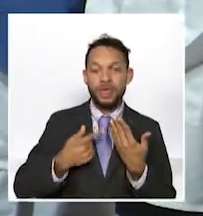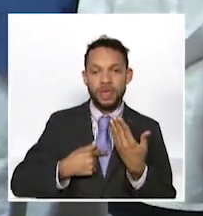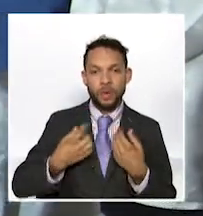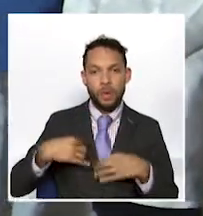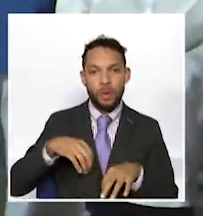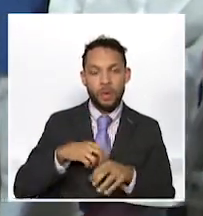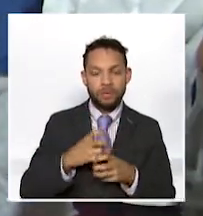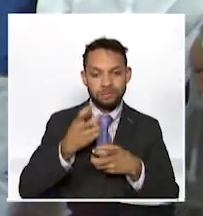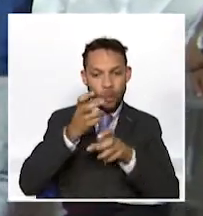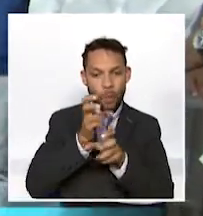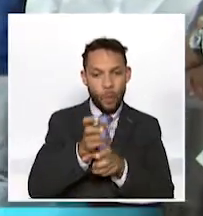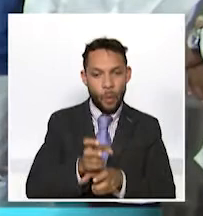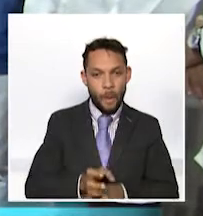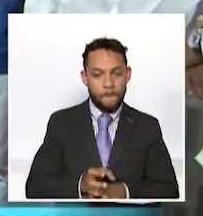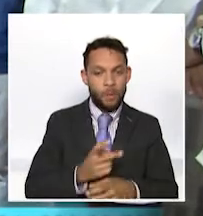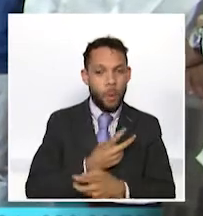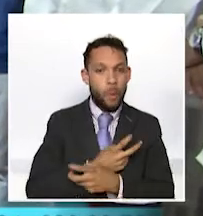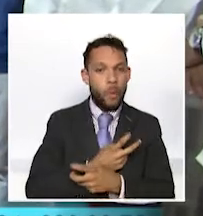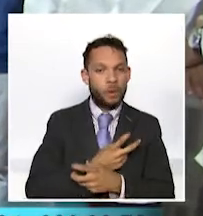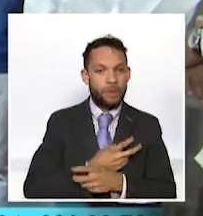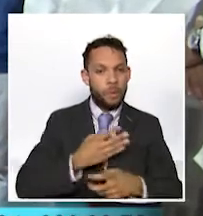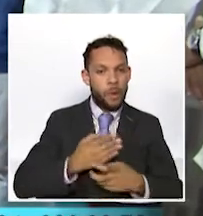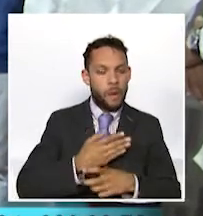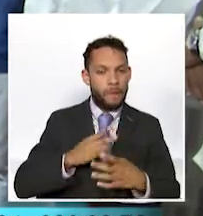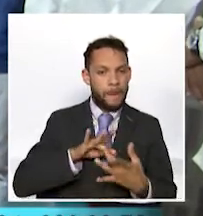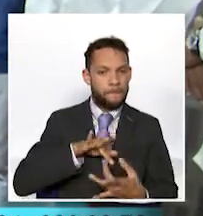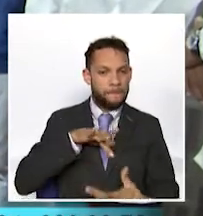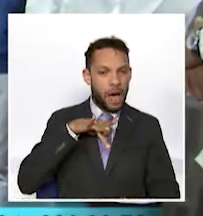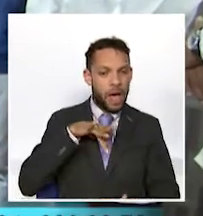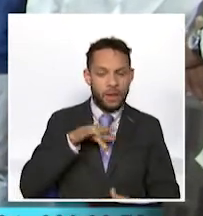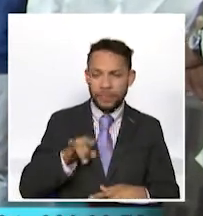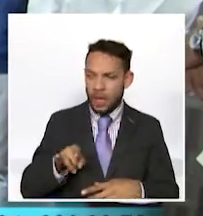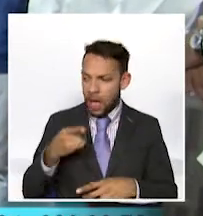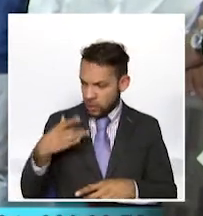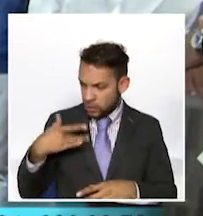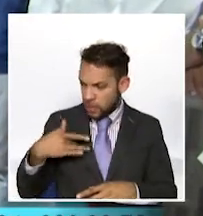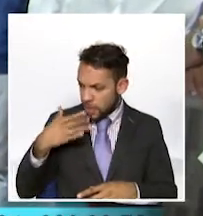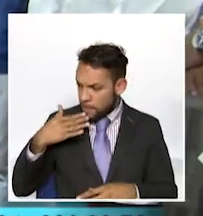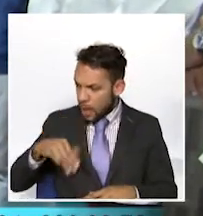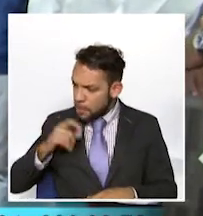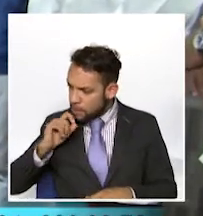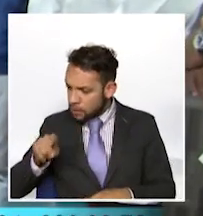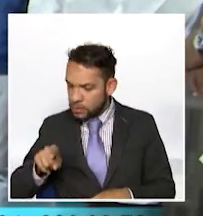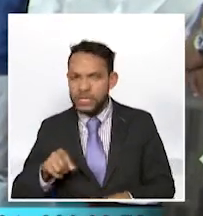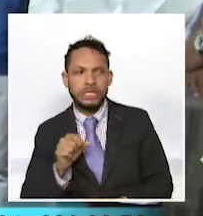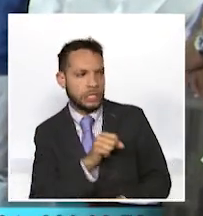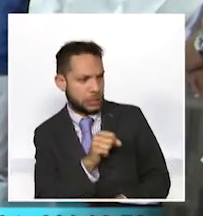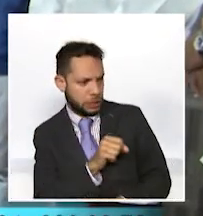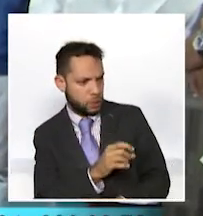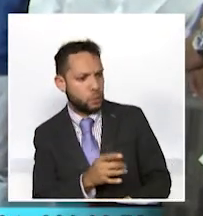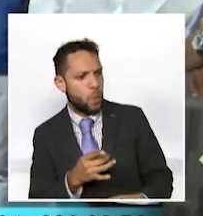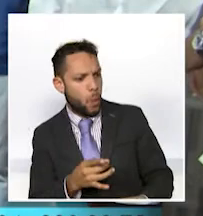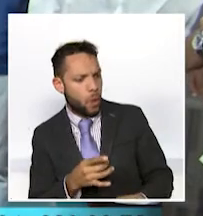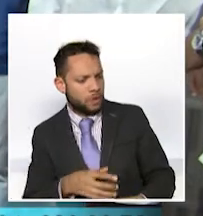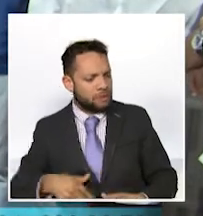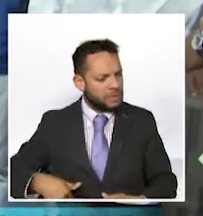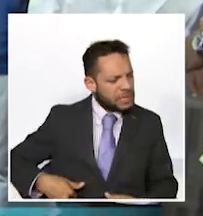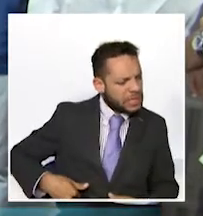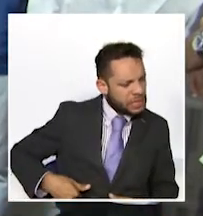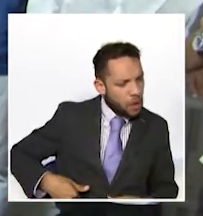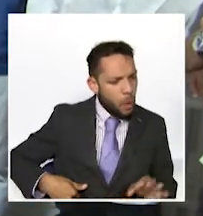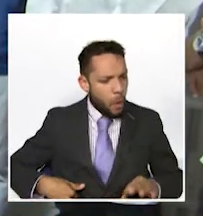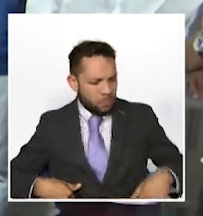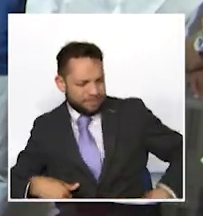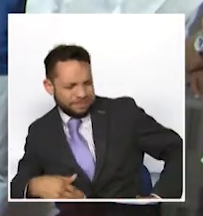¿fue el diagnóstico? Sí, escoliosis. ¿Y tiene algún síntoma? Sí, me duele siempre a este lado, a veces me pasa a